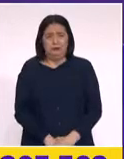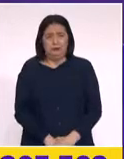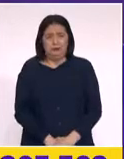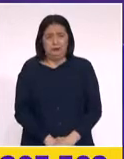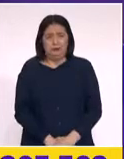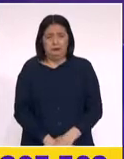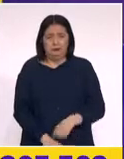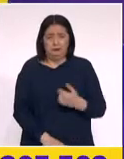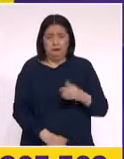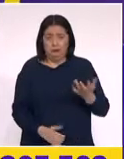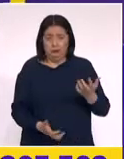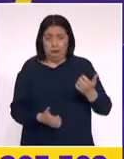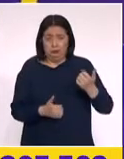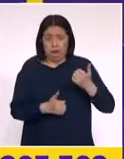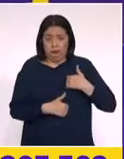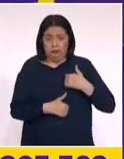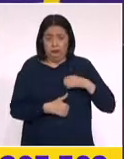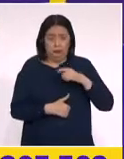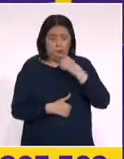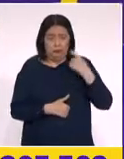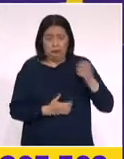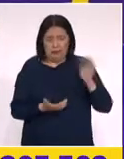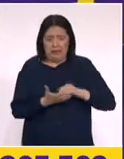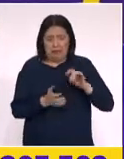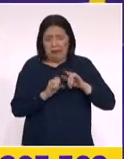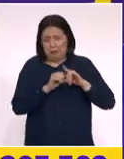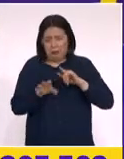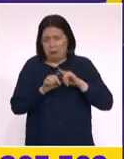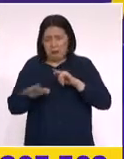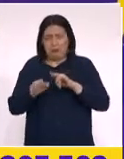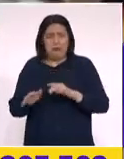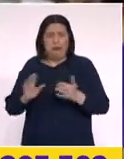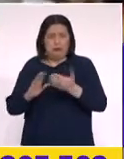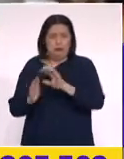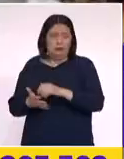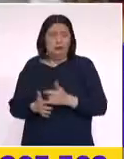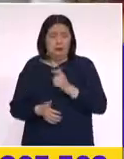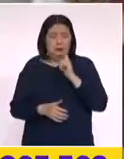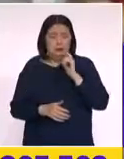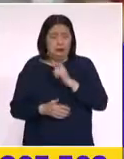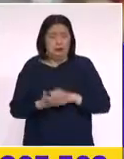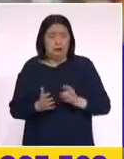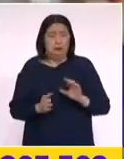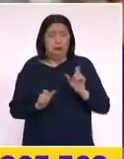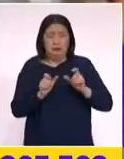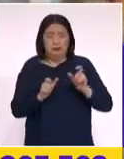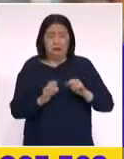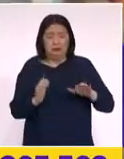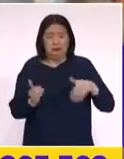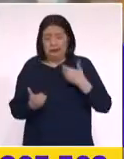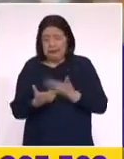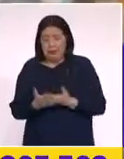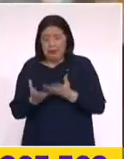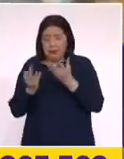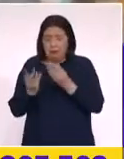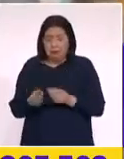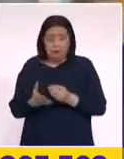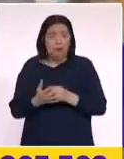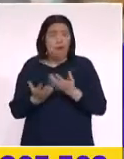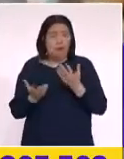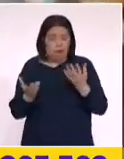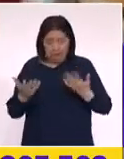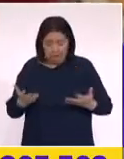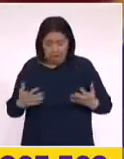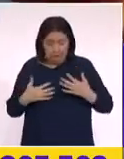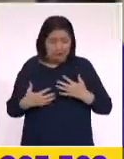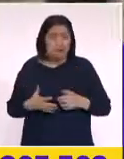Con las fuerzas rusas intensificando sus ataques contra las ciudades ucranianas, los refugiados llegan con lo poco o nada de pertenencias con